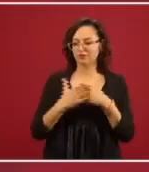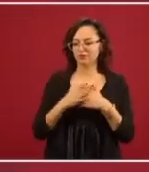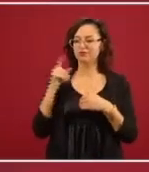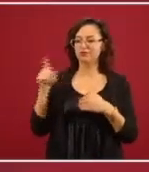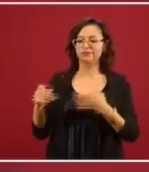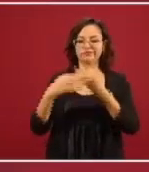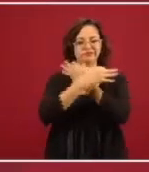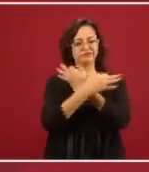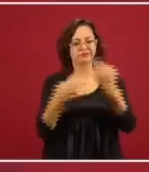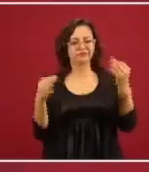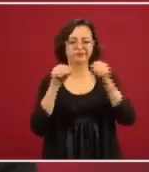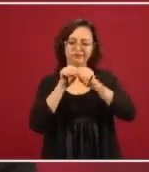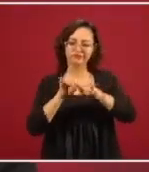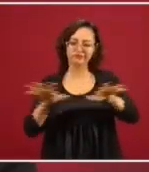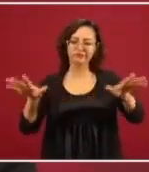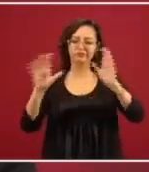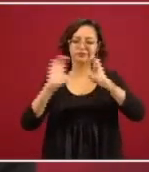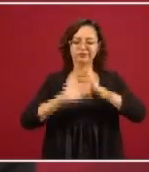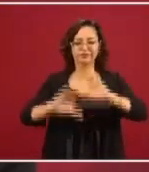conocer,